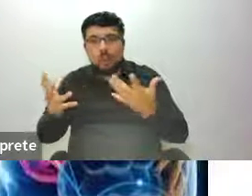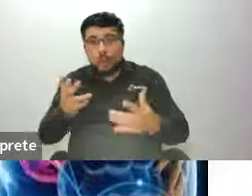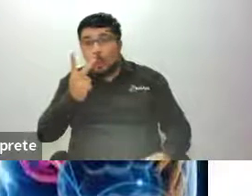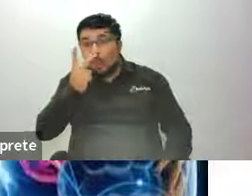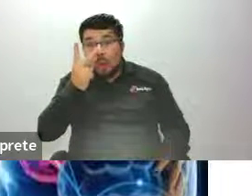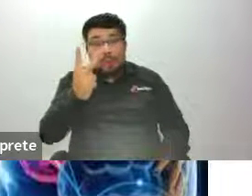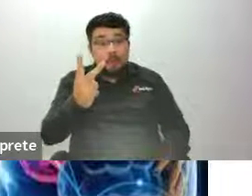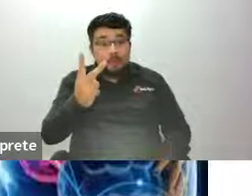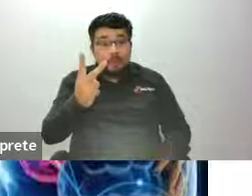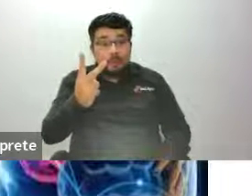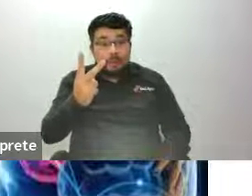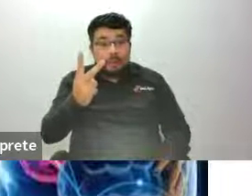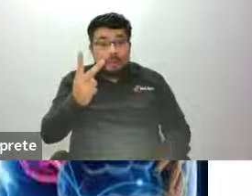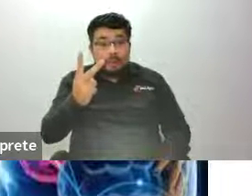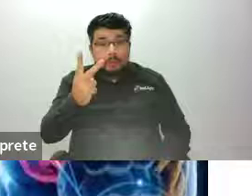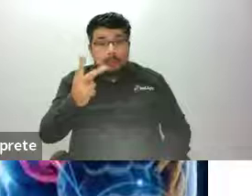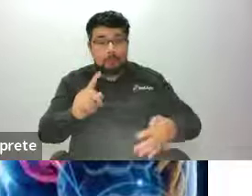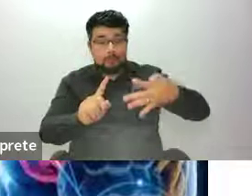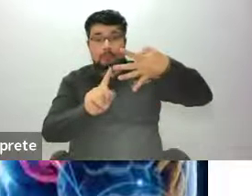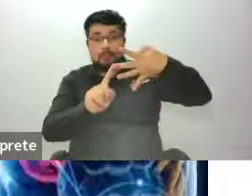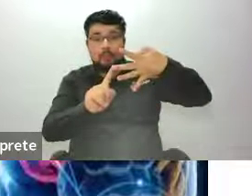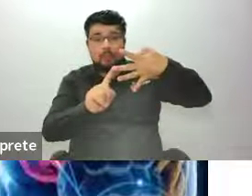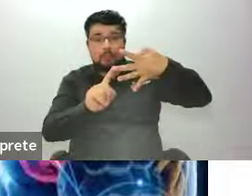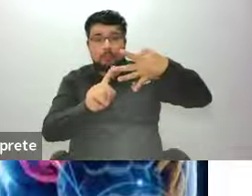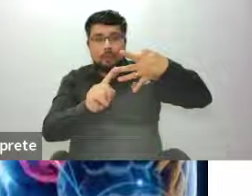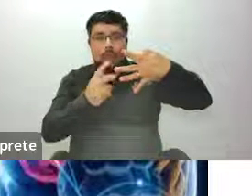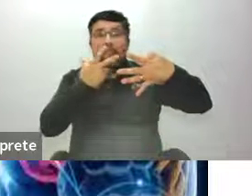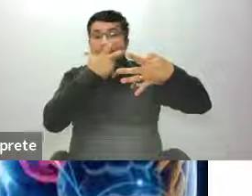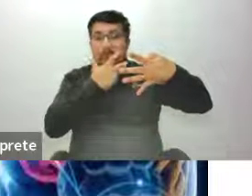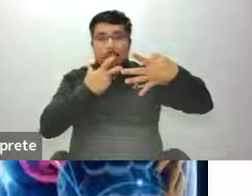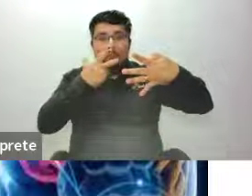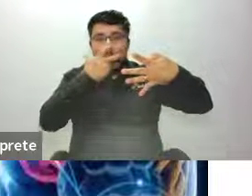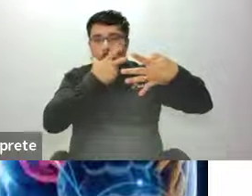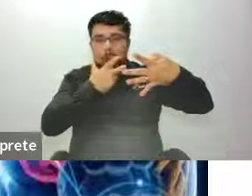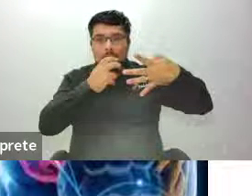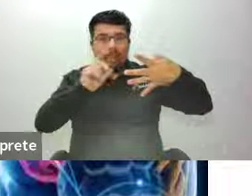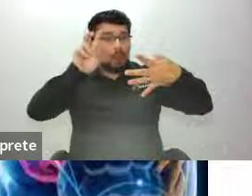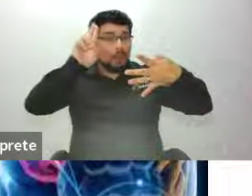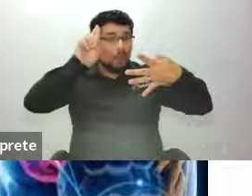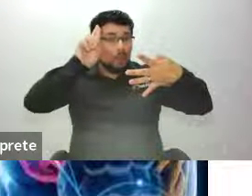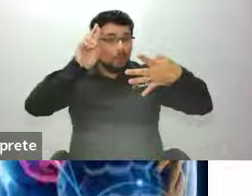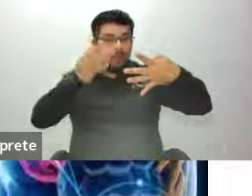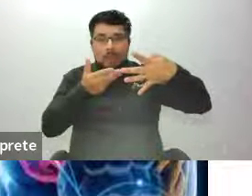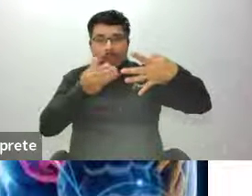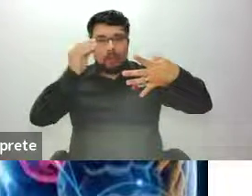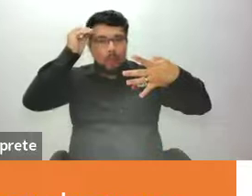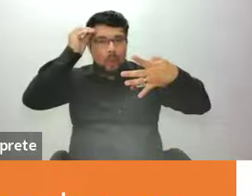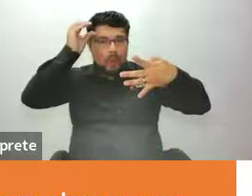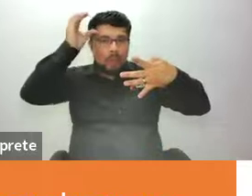en principalmente el lenguaje. Y el lenguaje, entonces, recuerden que es algo cognitivo, ese potencial